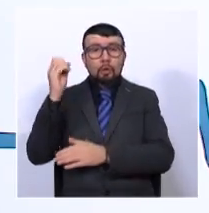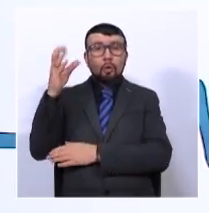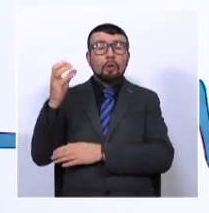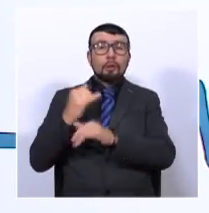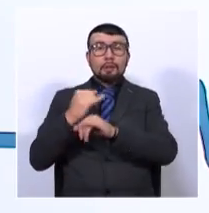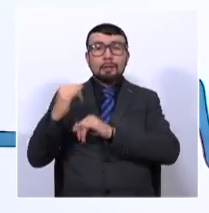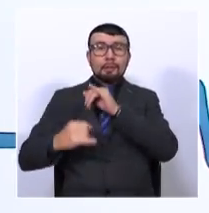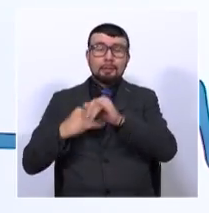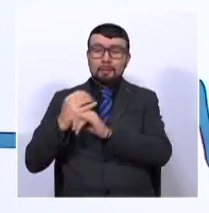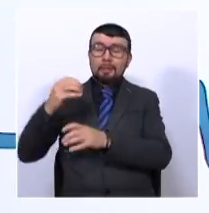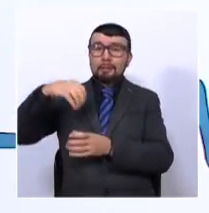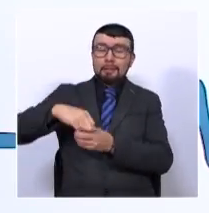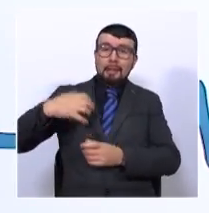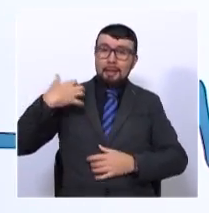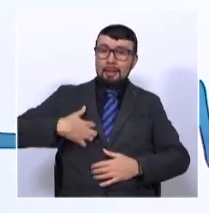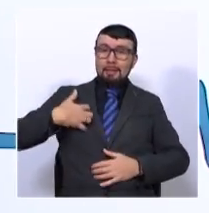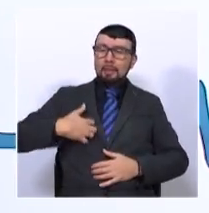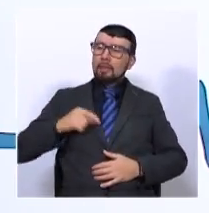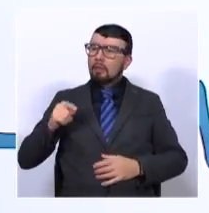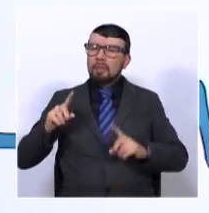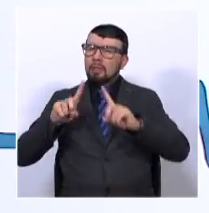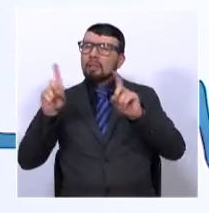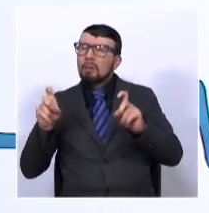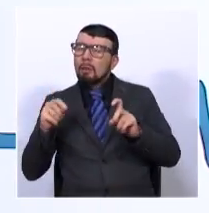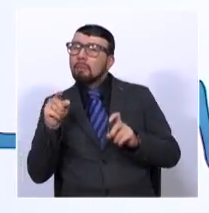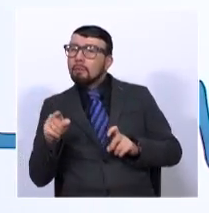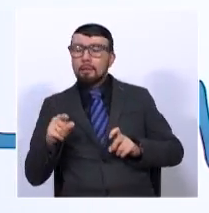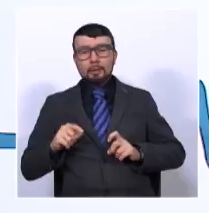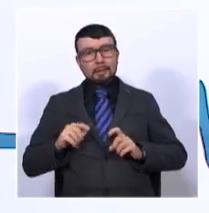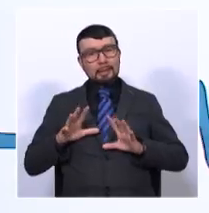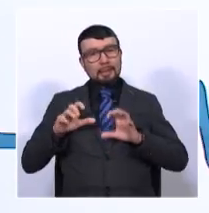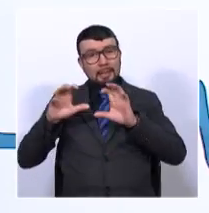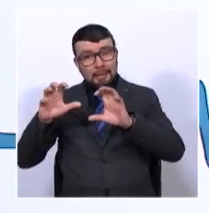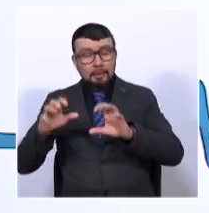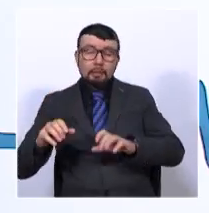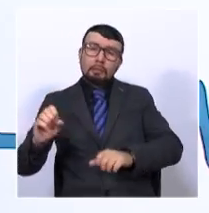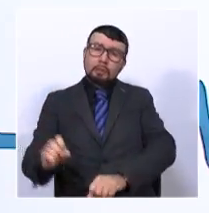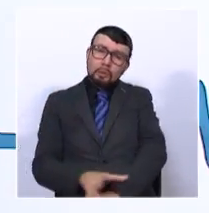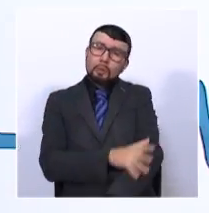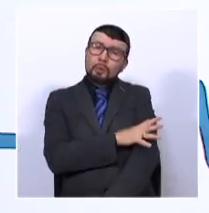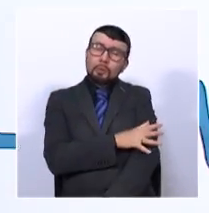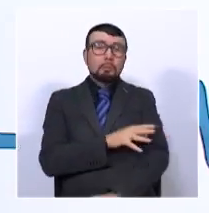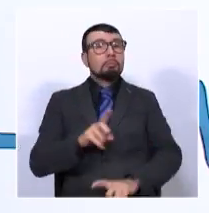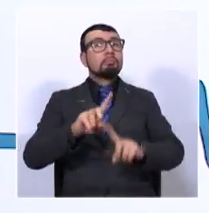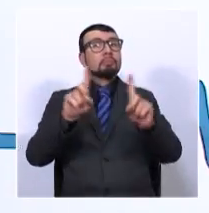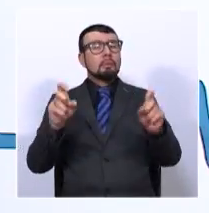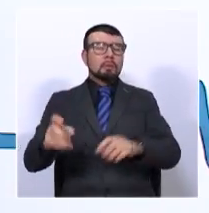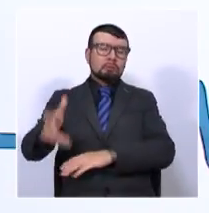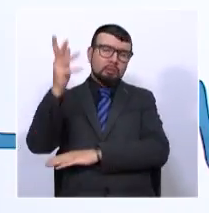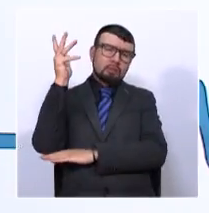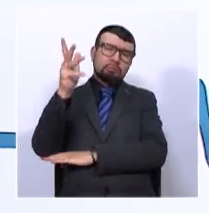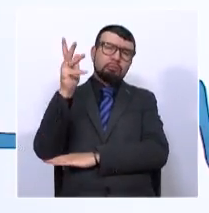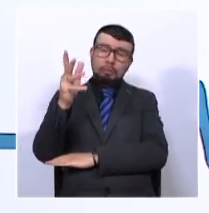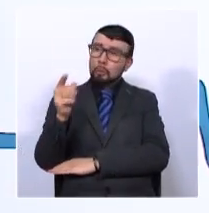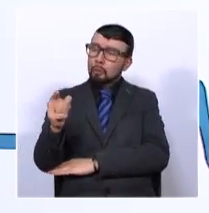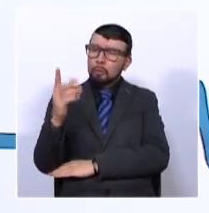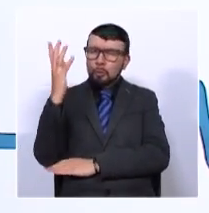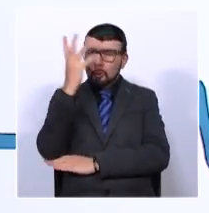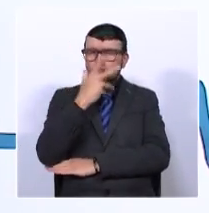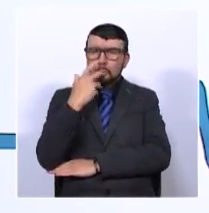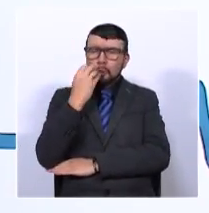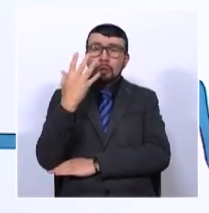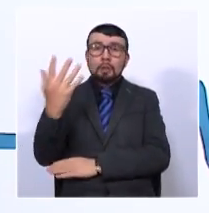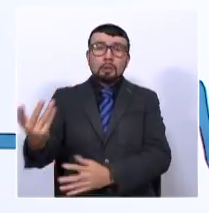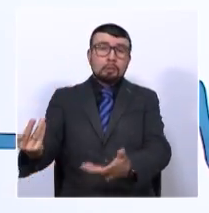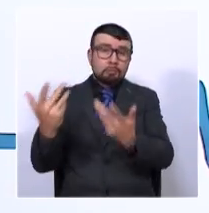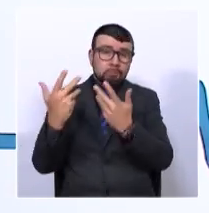Argentina y el tema era cáncer y emociones. Ustedes no saben la información tan bella que recibimos en ese